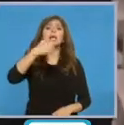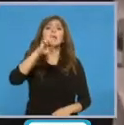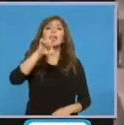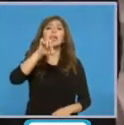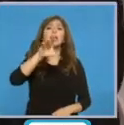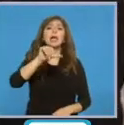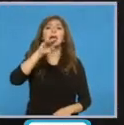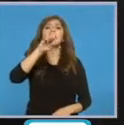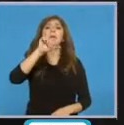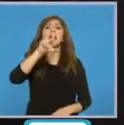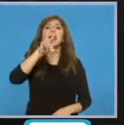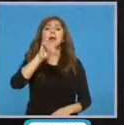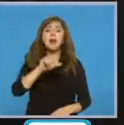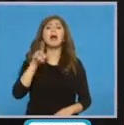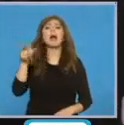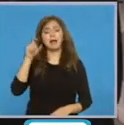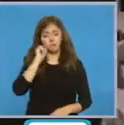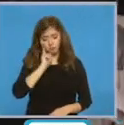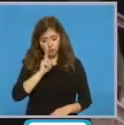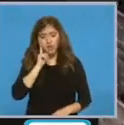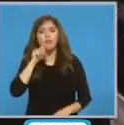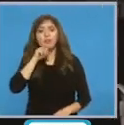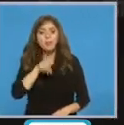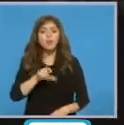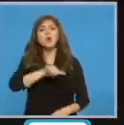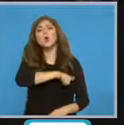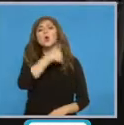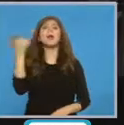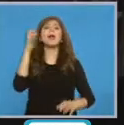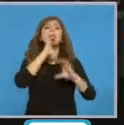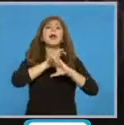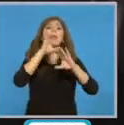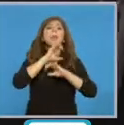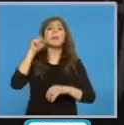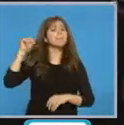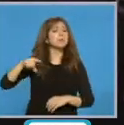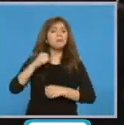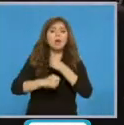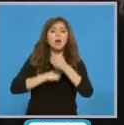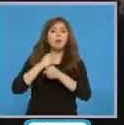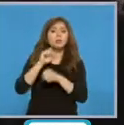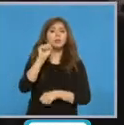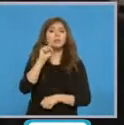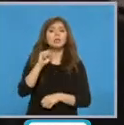ya se le iba a mencionar también. Otra cantante de esa época. Pues